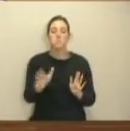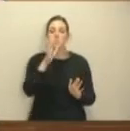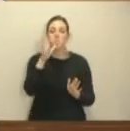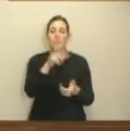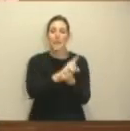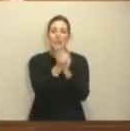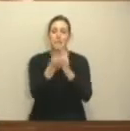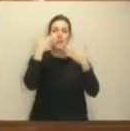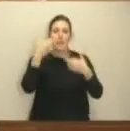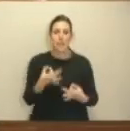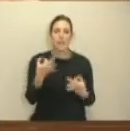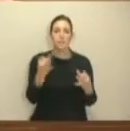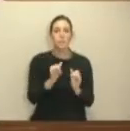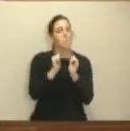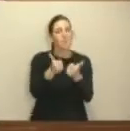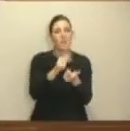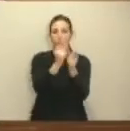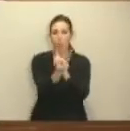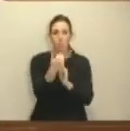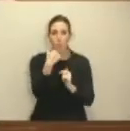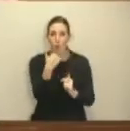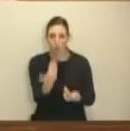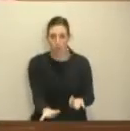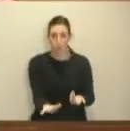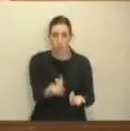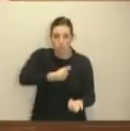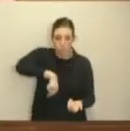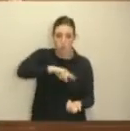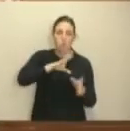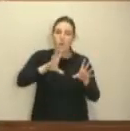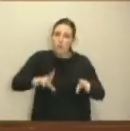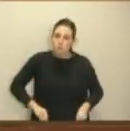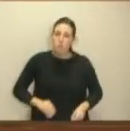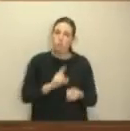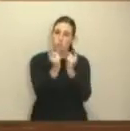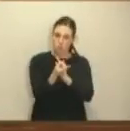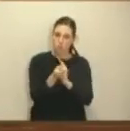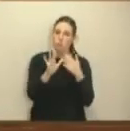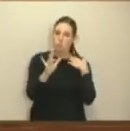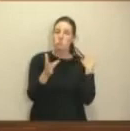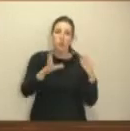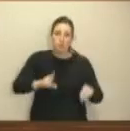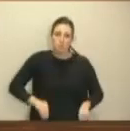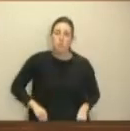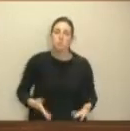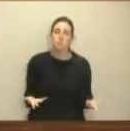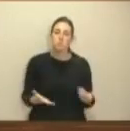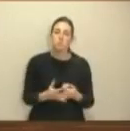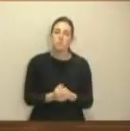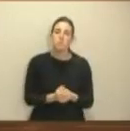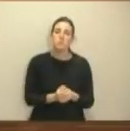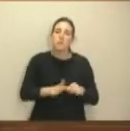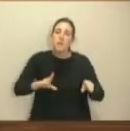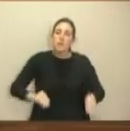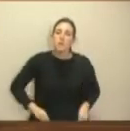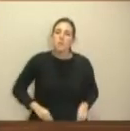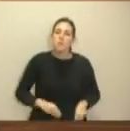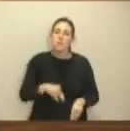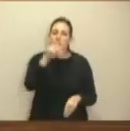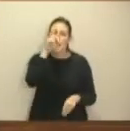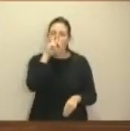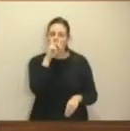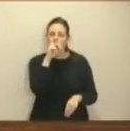la realidad hay que empezar aceptándola. Y nosotros la aceptamos. Sí, la aceptamos. Y la aceptamos en el